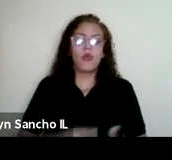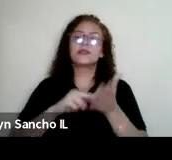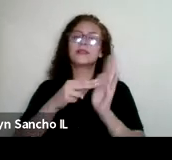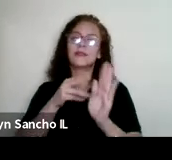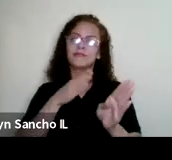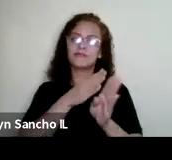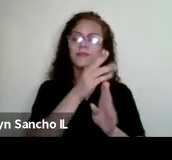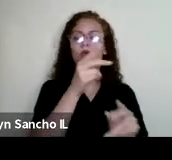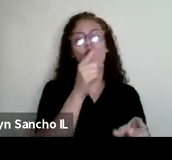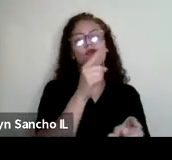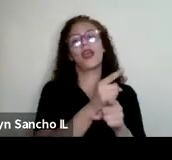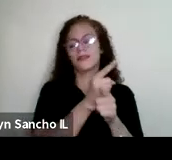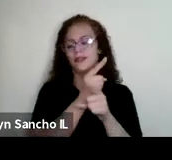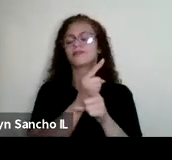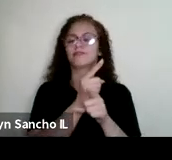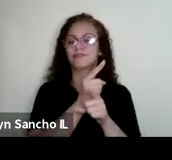dirección correcta.